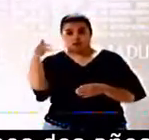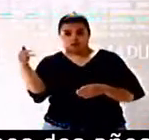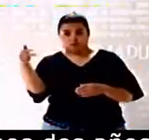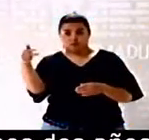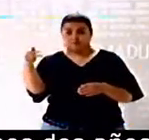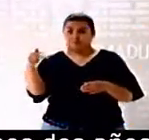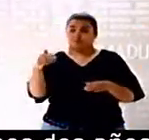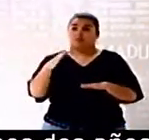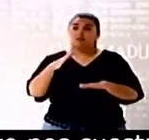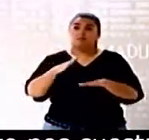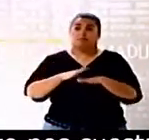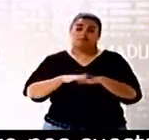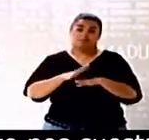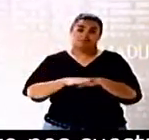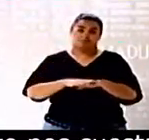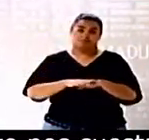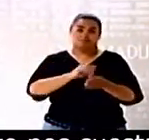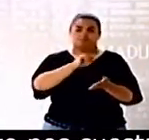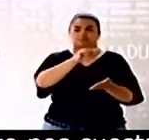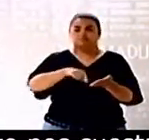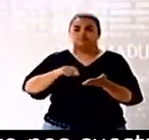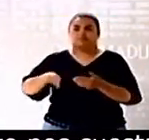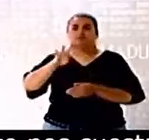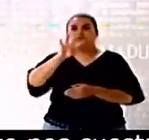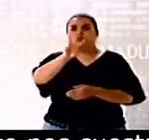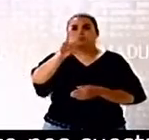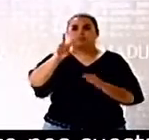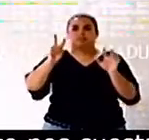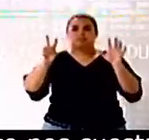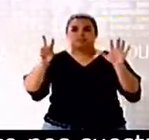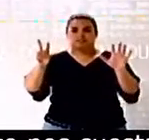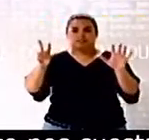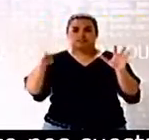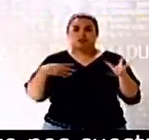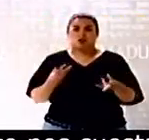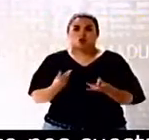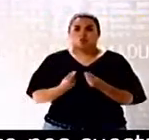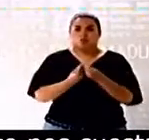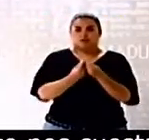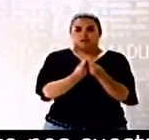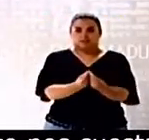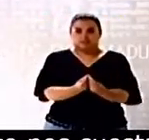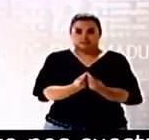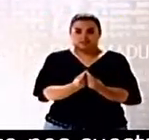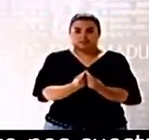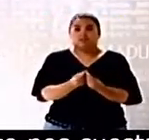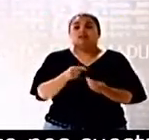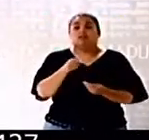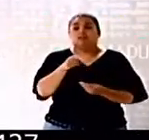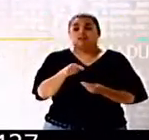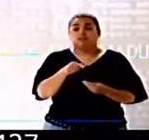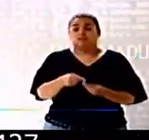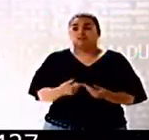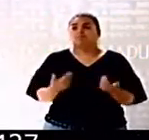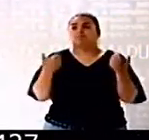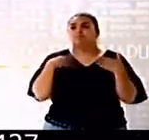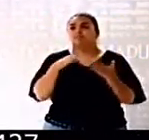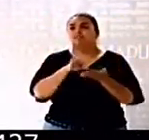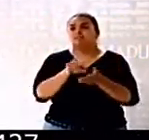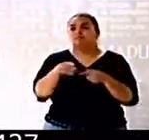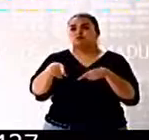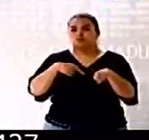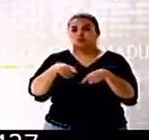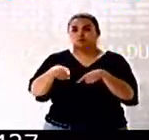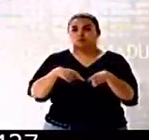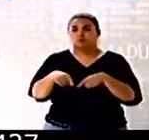para poder contratar a los 427 acompañantes, que son los que van en el servicio de transporte con